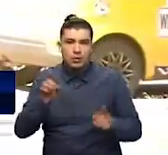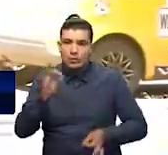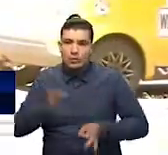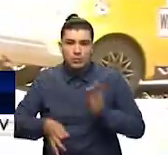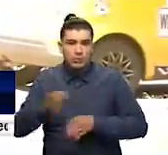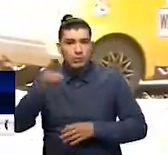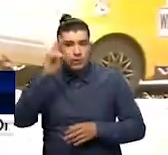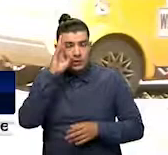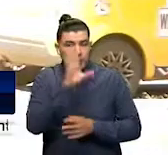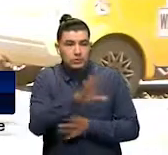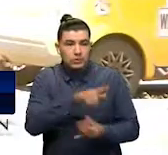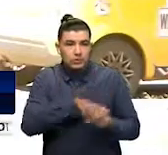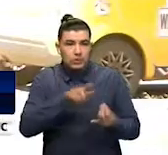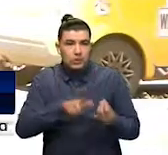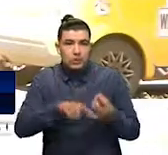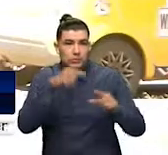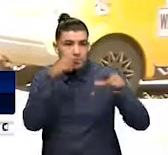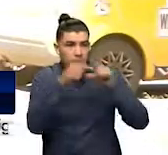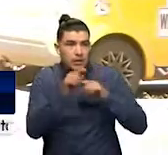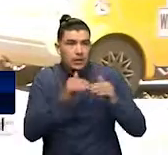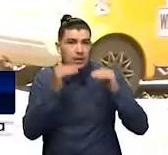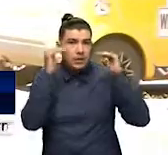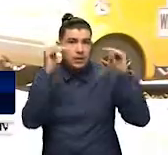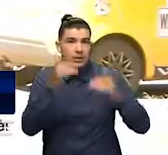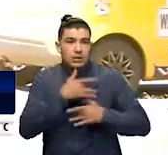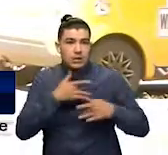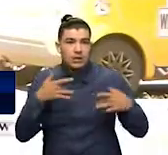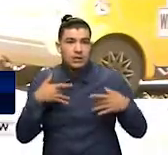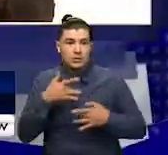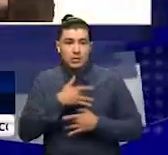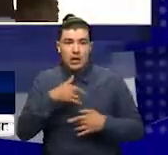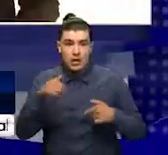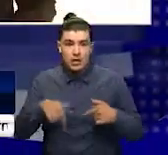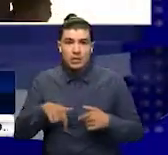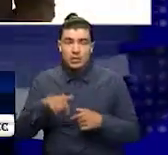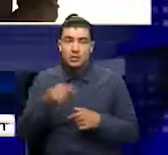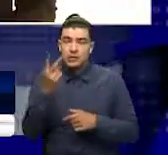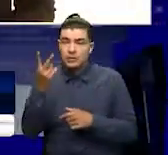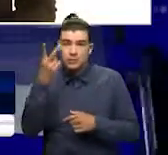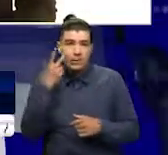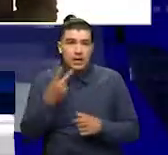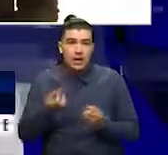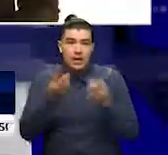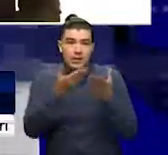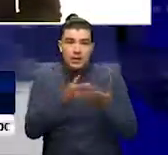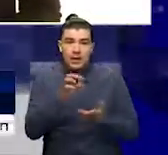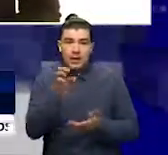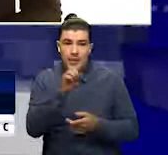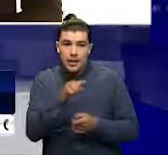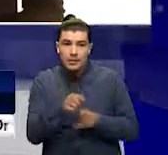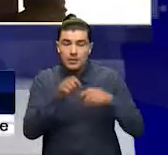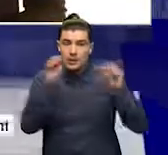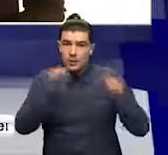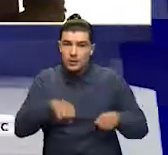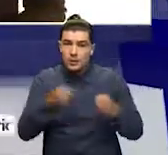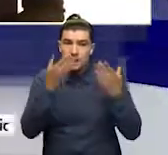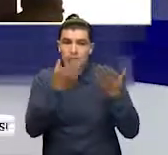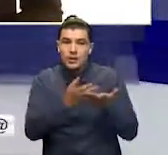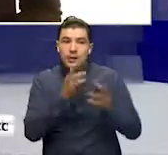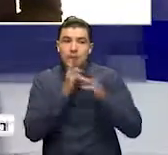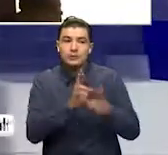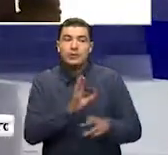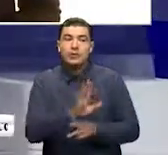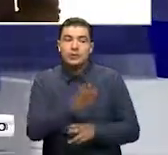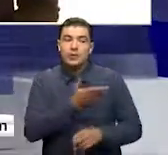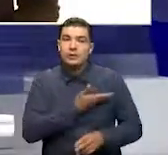este caso ya fue radicado en la Superintendencia de Salud aquí en Norte de Santander. 2 días le dieron a la EPS Salud Vida para que le responda a la madre